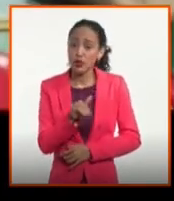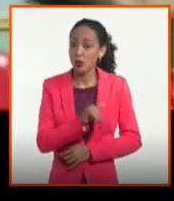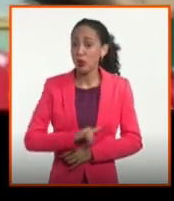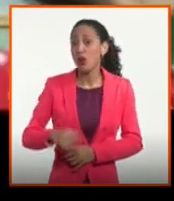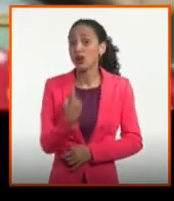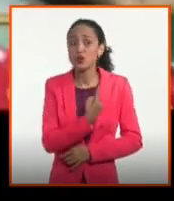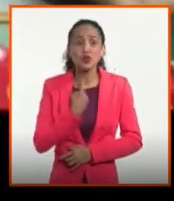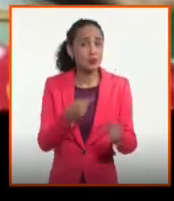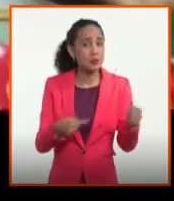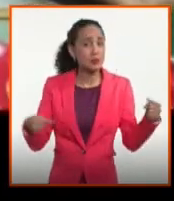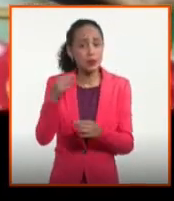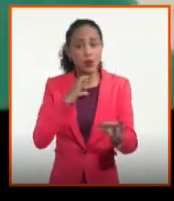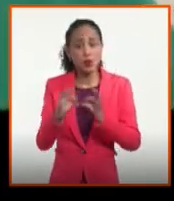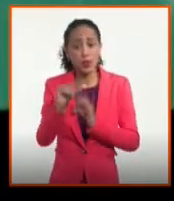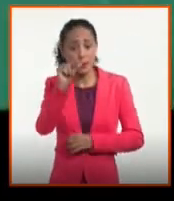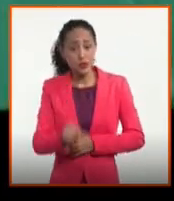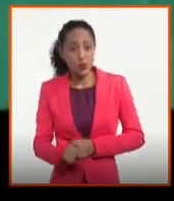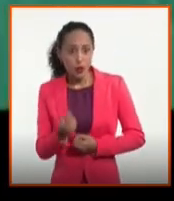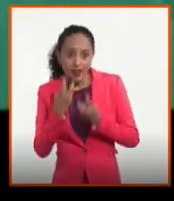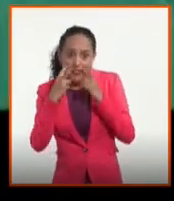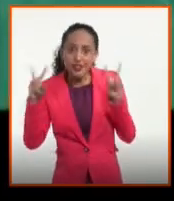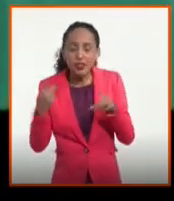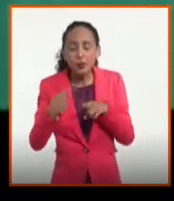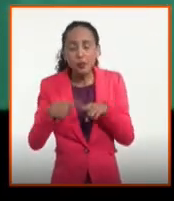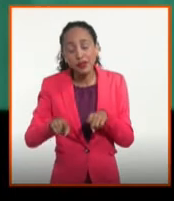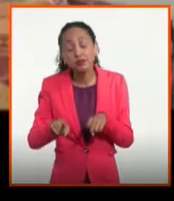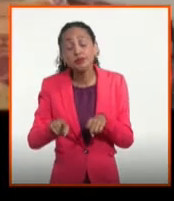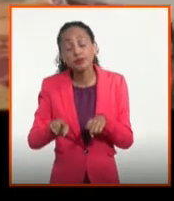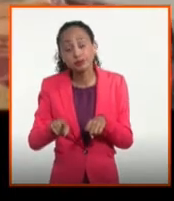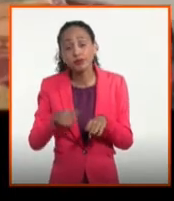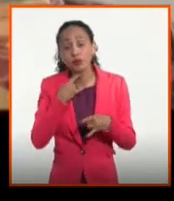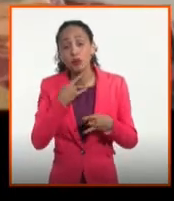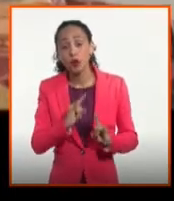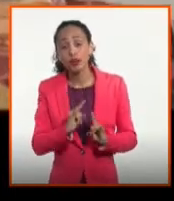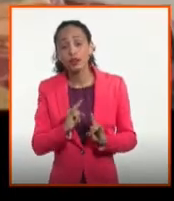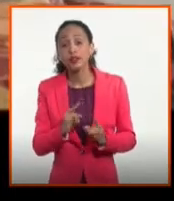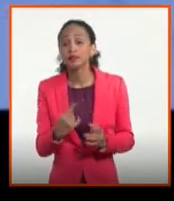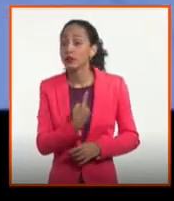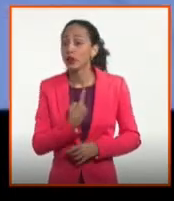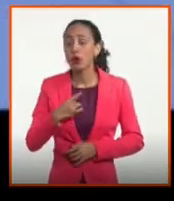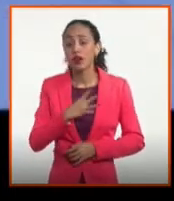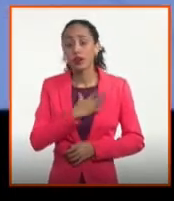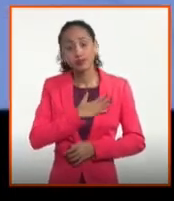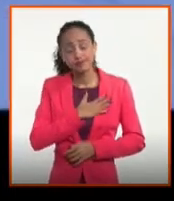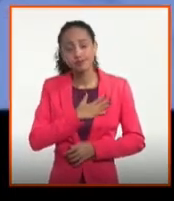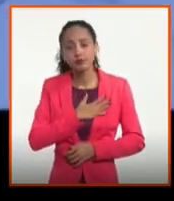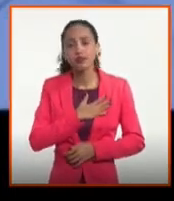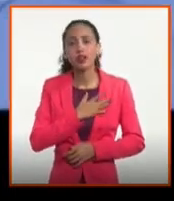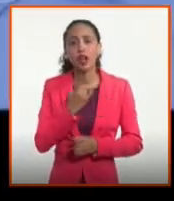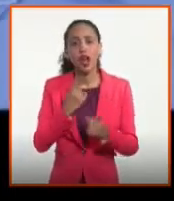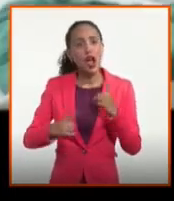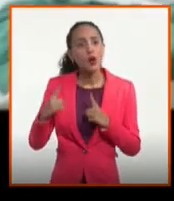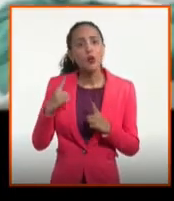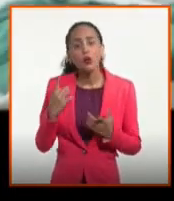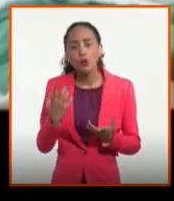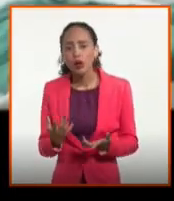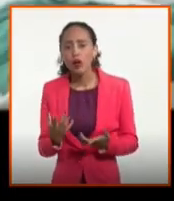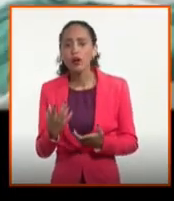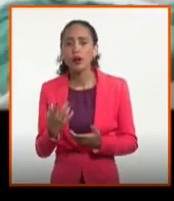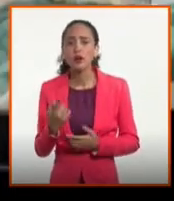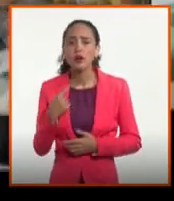preciado para nosotros el ser humano lo tuvimos que lamentar mucho había experiencia que no habíamos todavía se